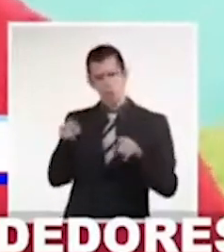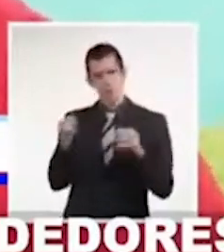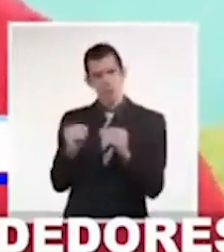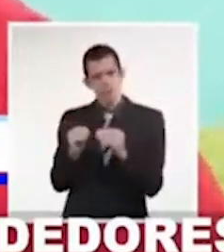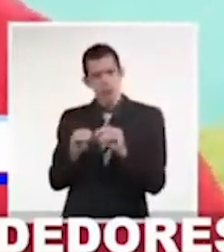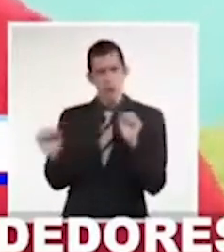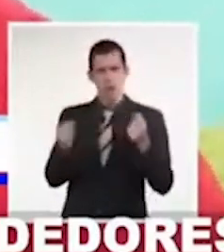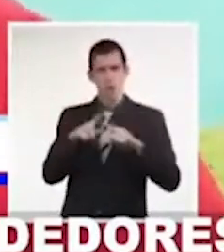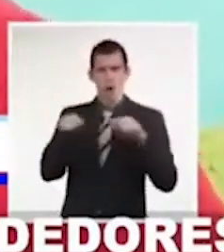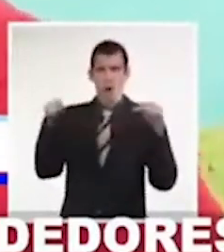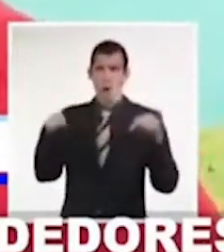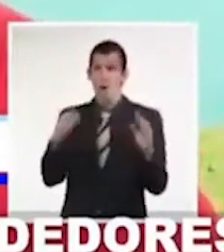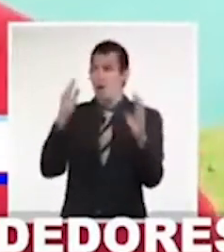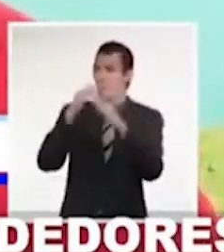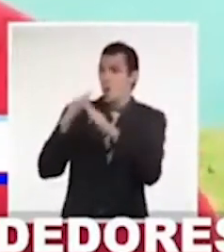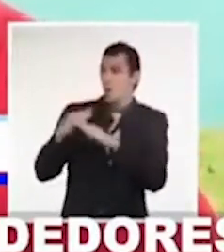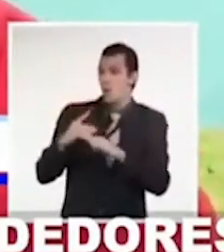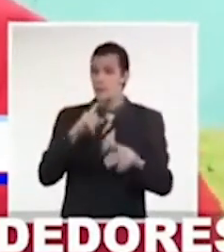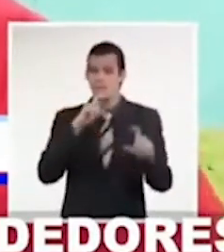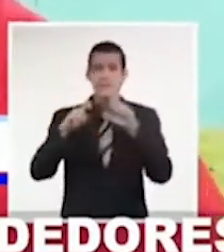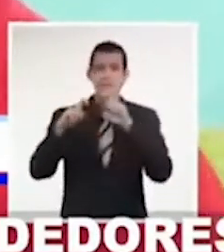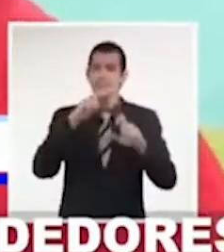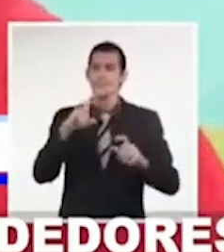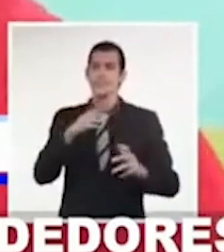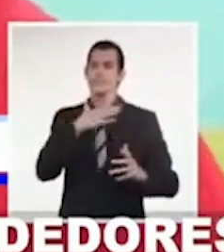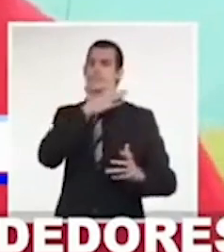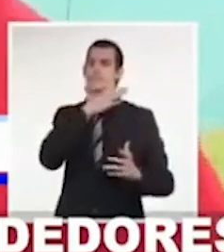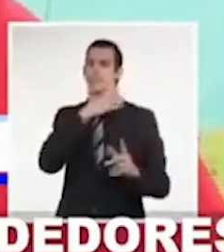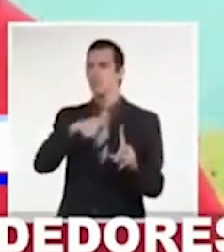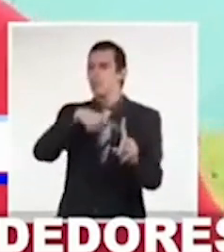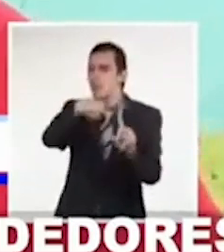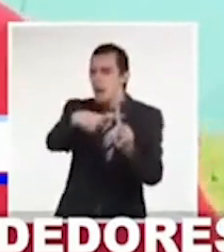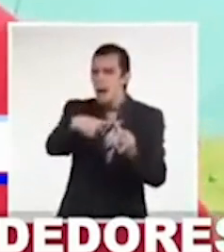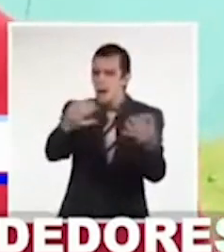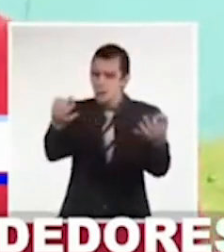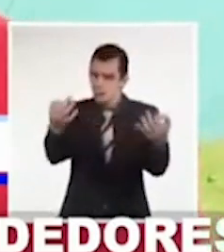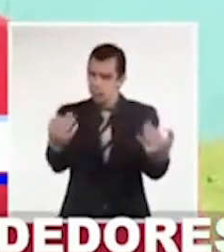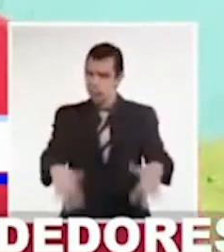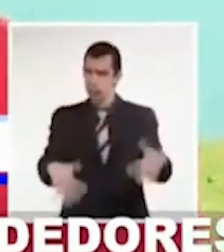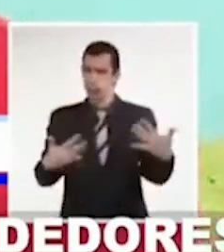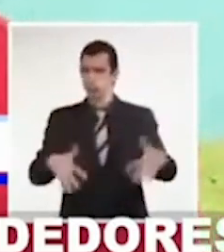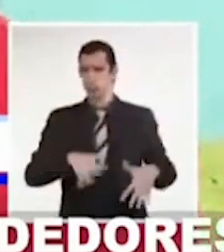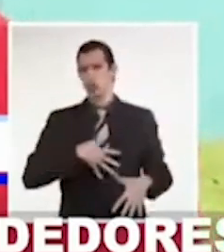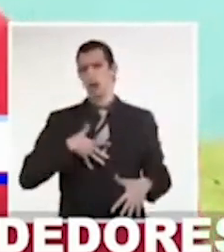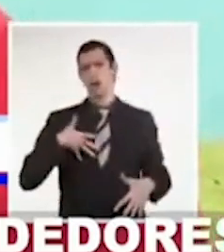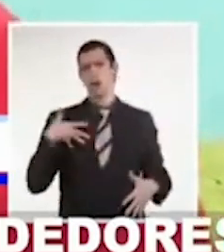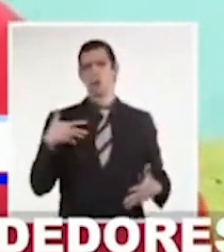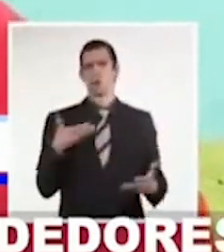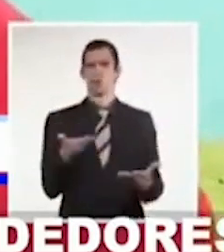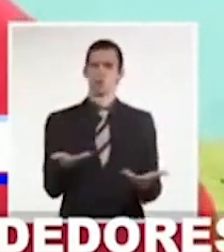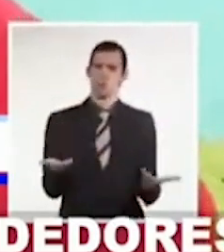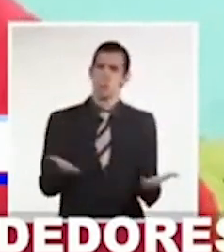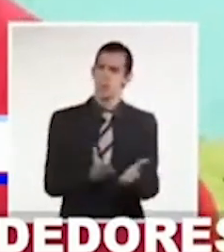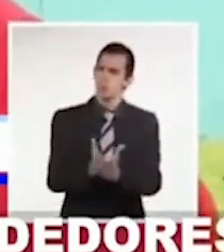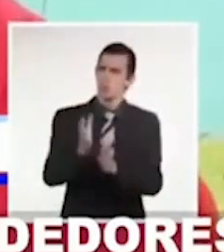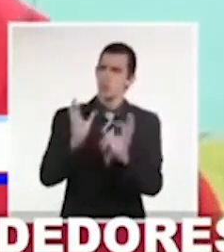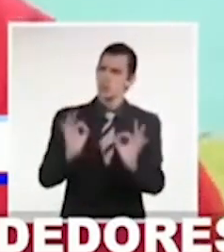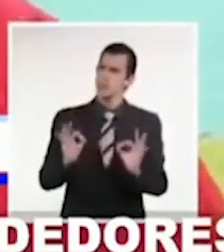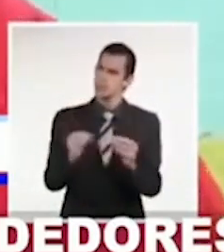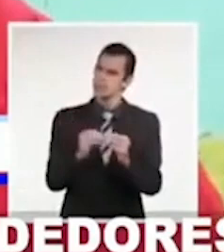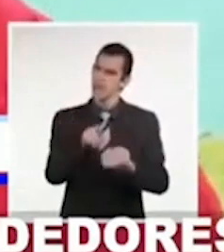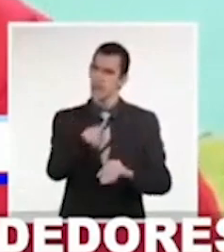con la escasez y el desabastecimiento que tenemos, encima de eso, hay personas inescrupulosas que se aprovechan de